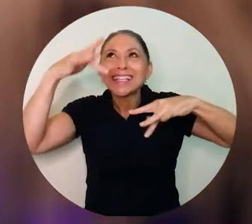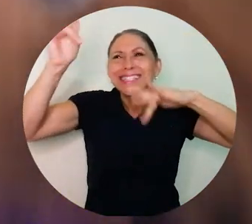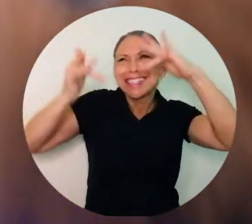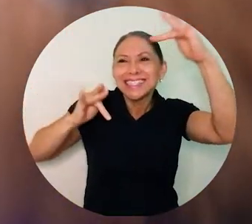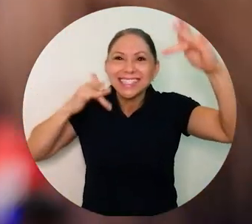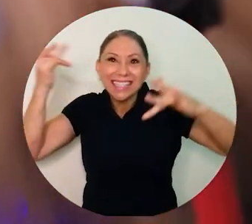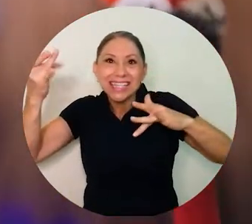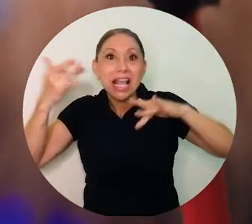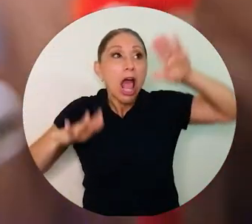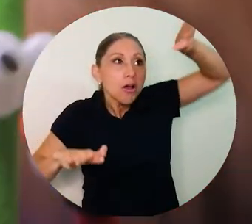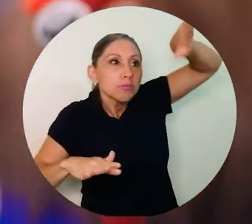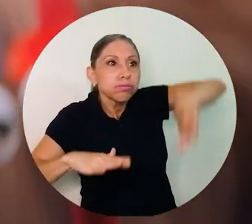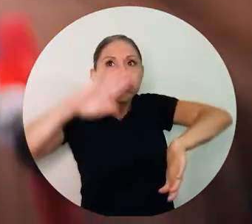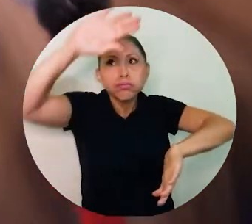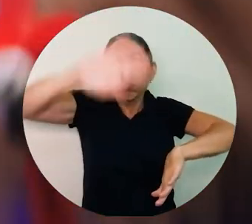Paredes.